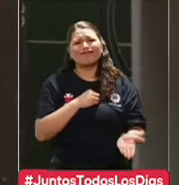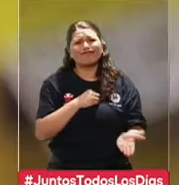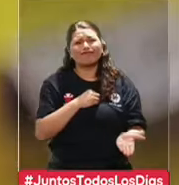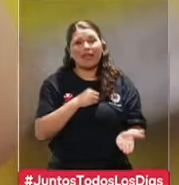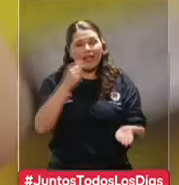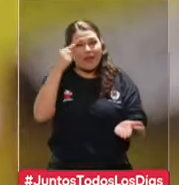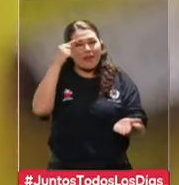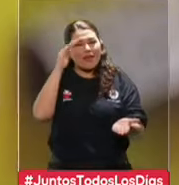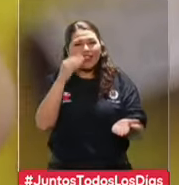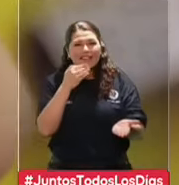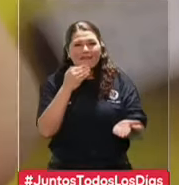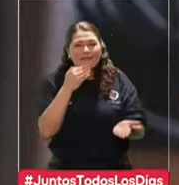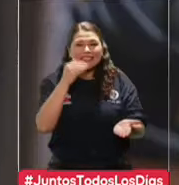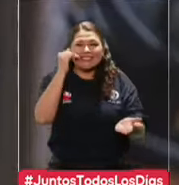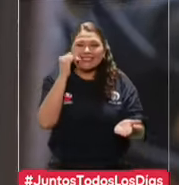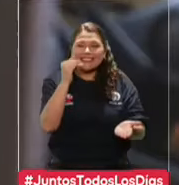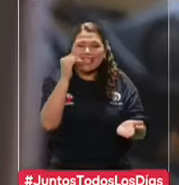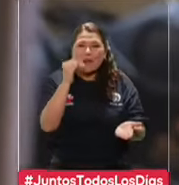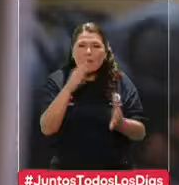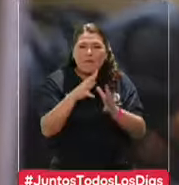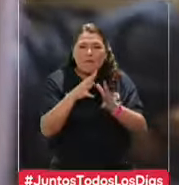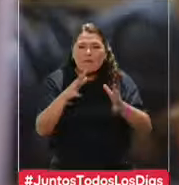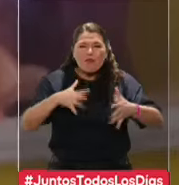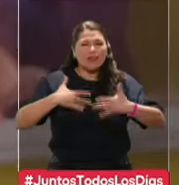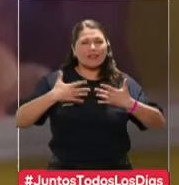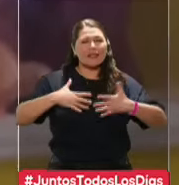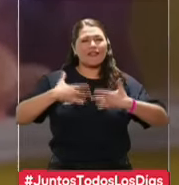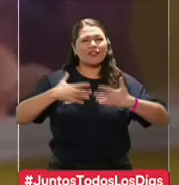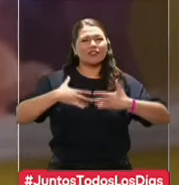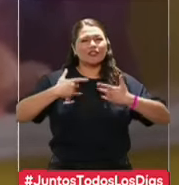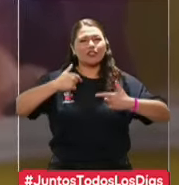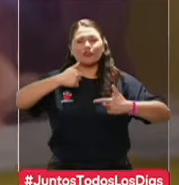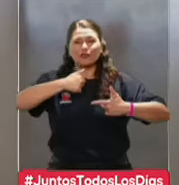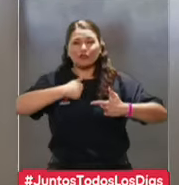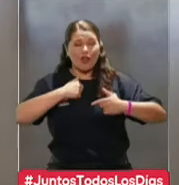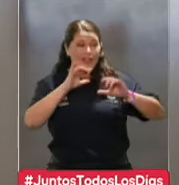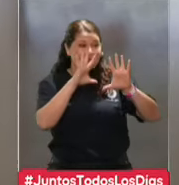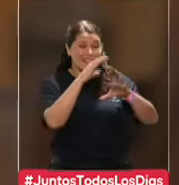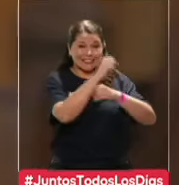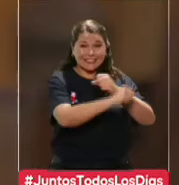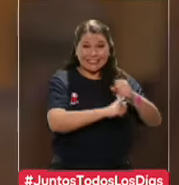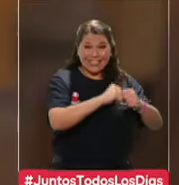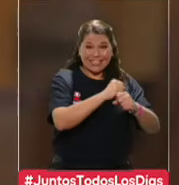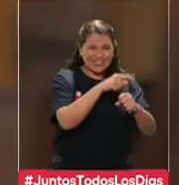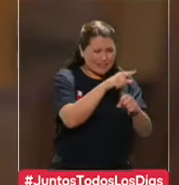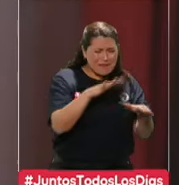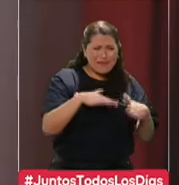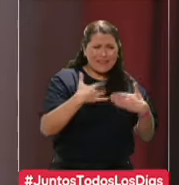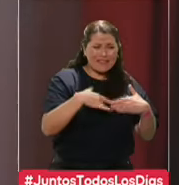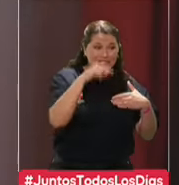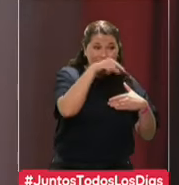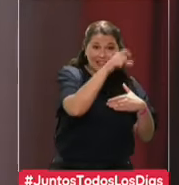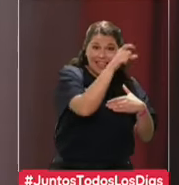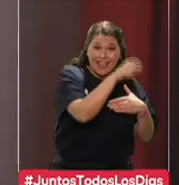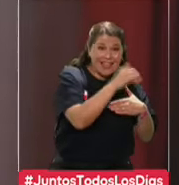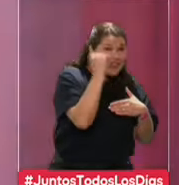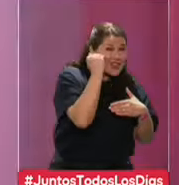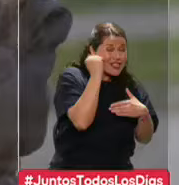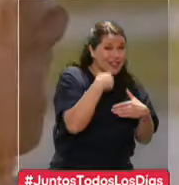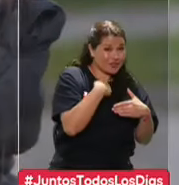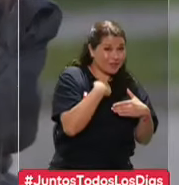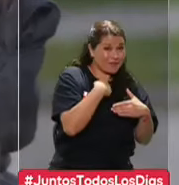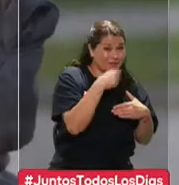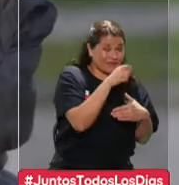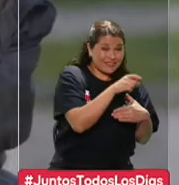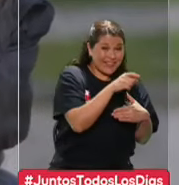Pero también siempre la mayor motivación era mi yo de 10 años, 9 años, que quería ser libre y ser